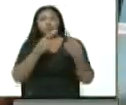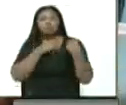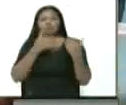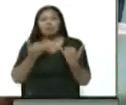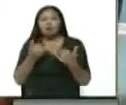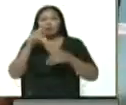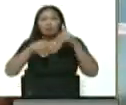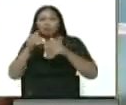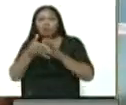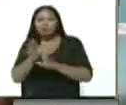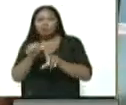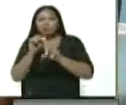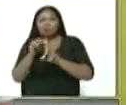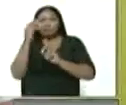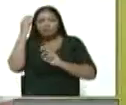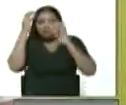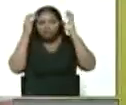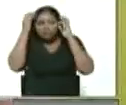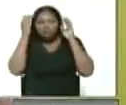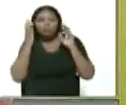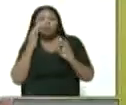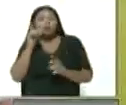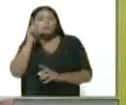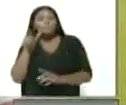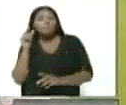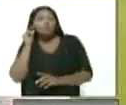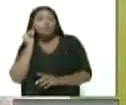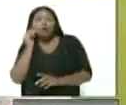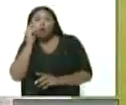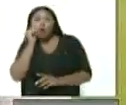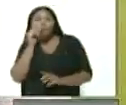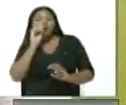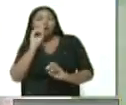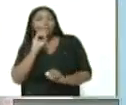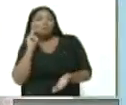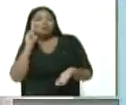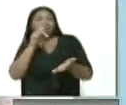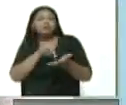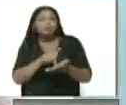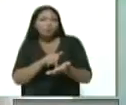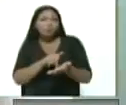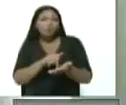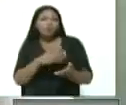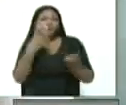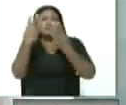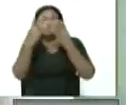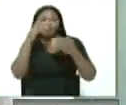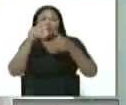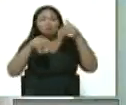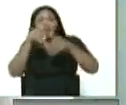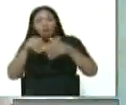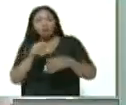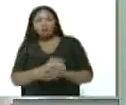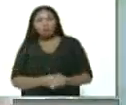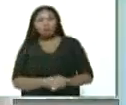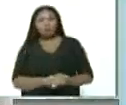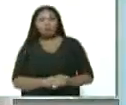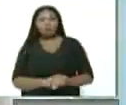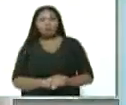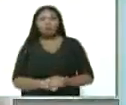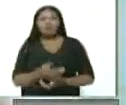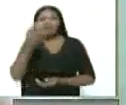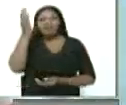él si el elector y la lectora participó en la feria electoral y participó y se ha familiarizado